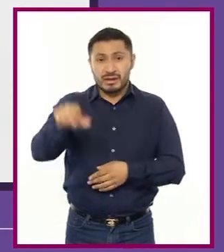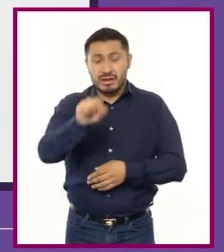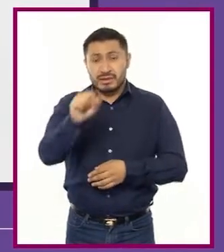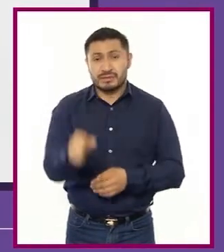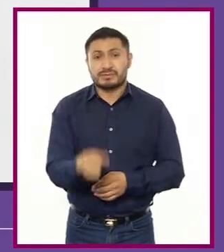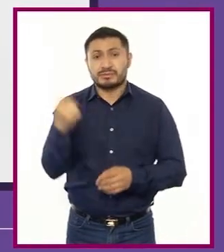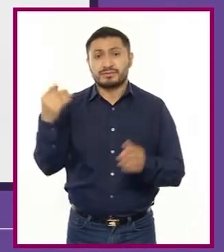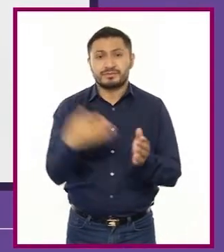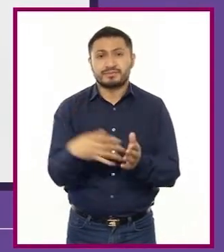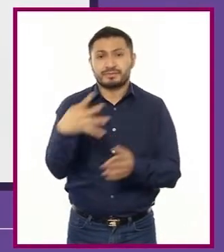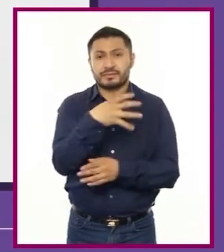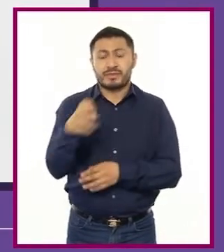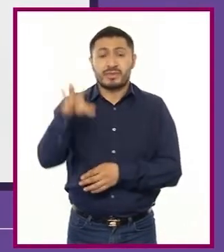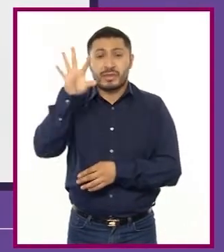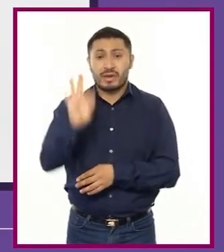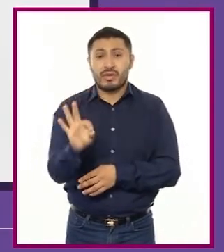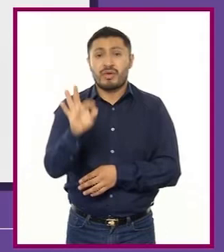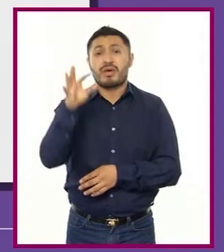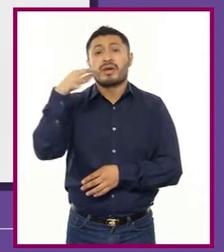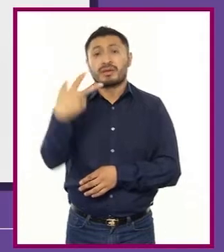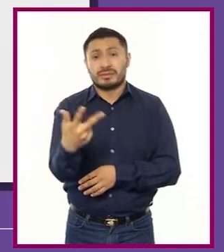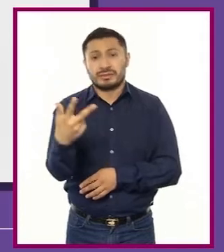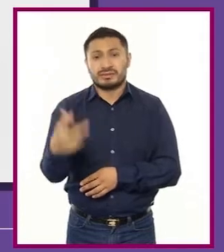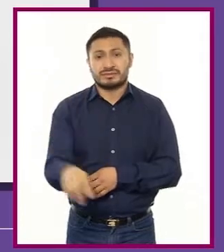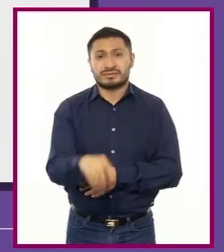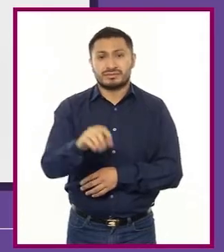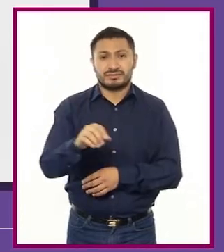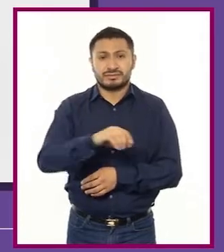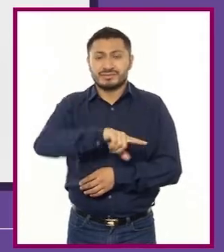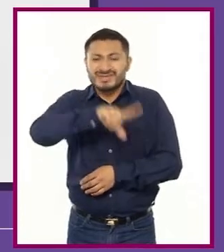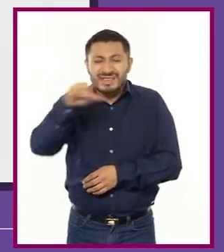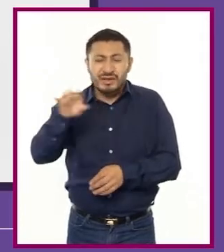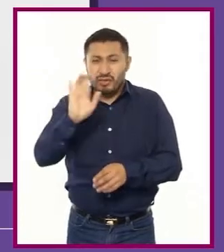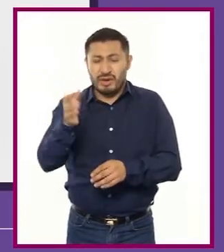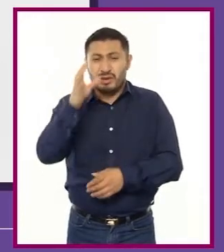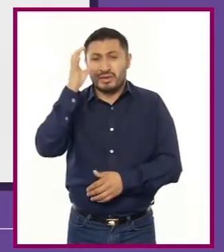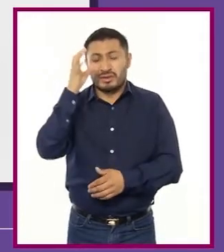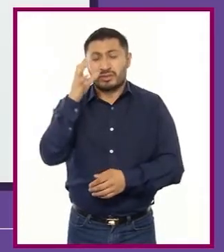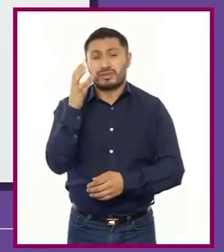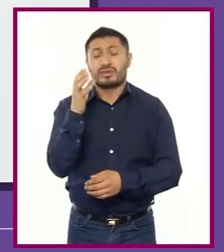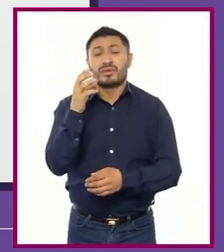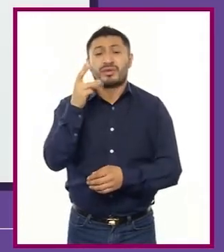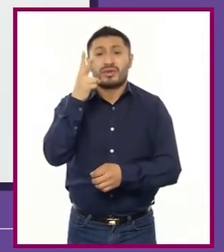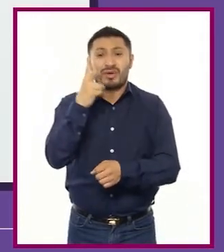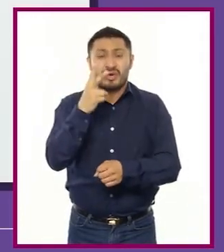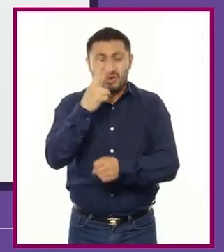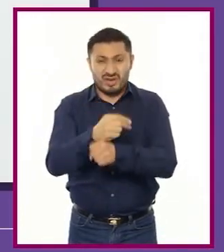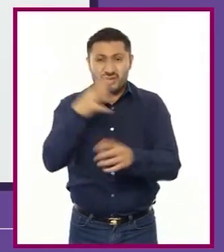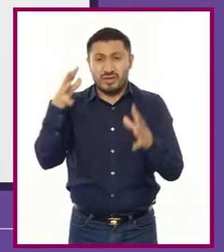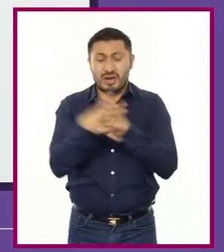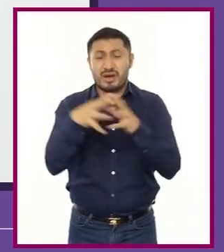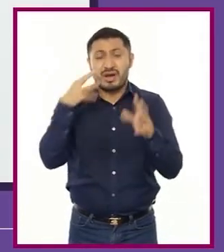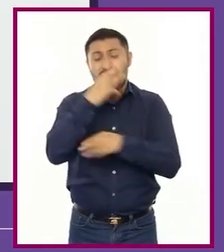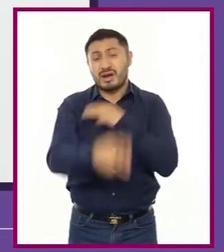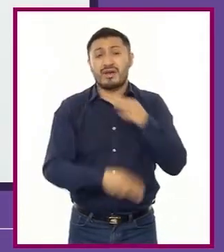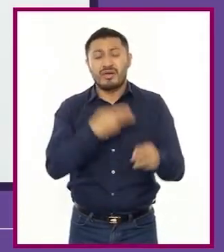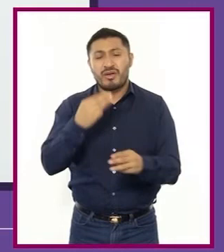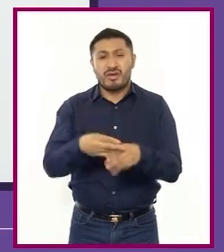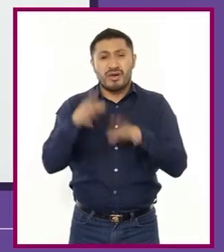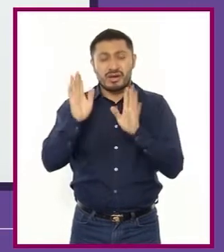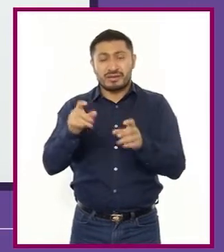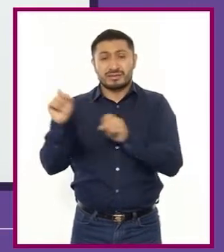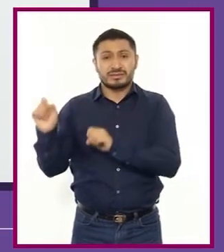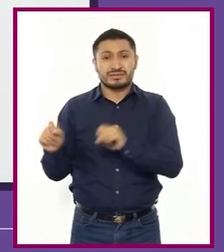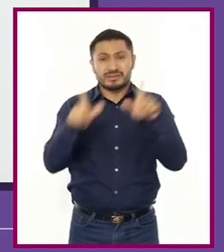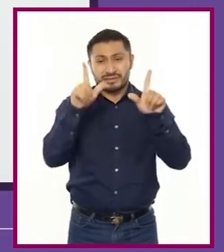en 1948, después de los horrores de la Segunda Guerra Mundial, se emite la Declaración